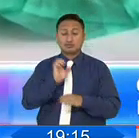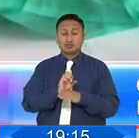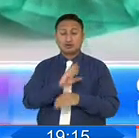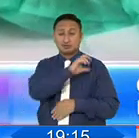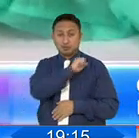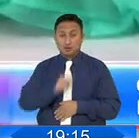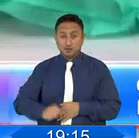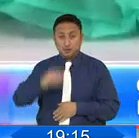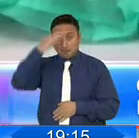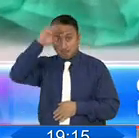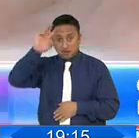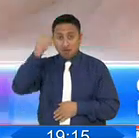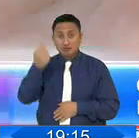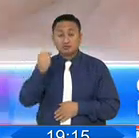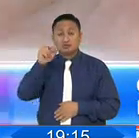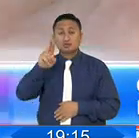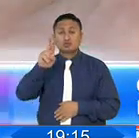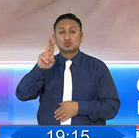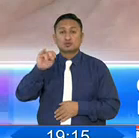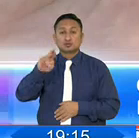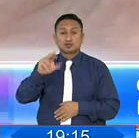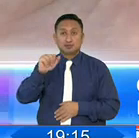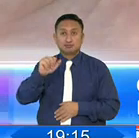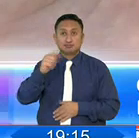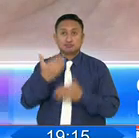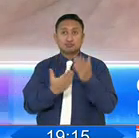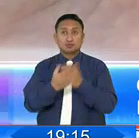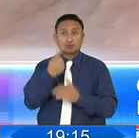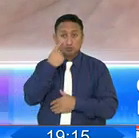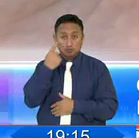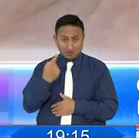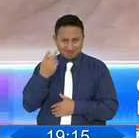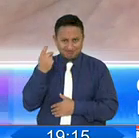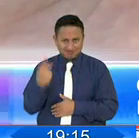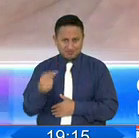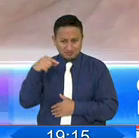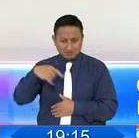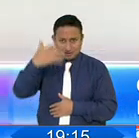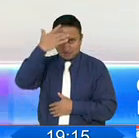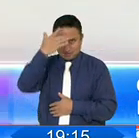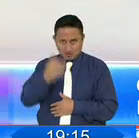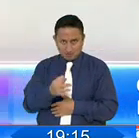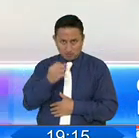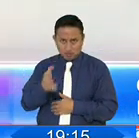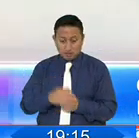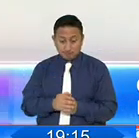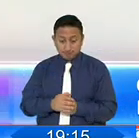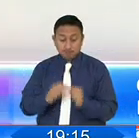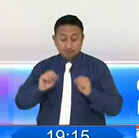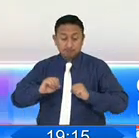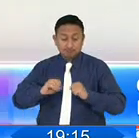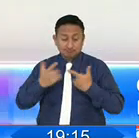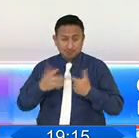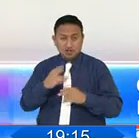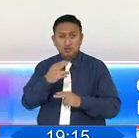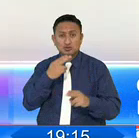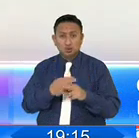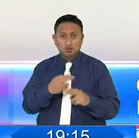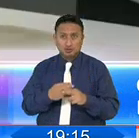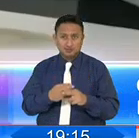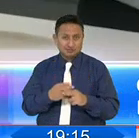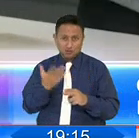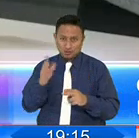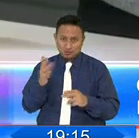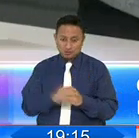y Surinam se está realizando una prueba piloto con un nuevo test rápido para detectar el coronavirus. Si bien aún no se ha revelado el nombre de esta